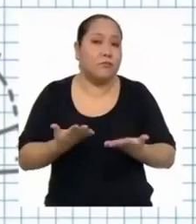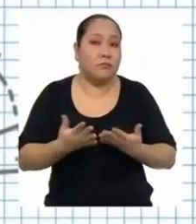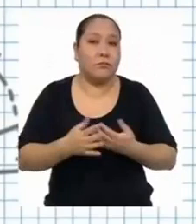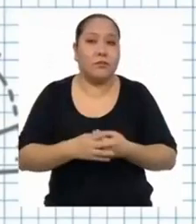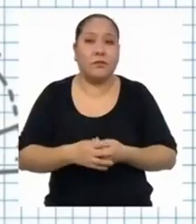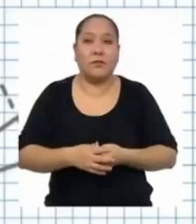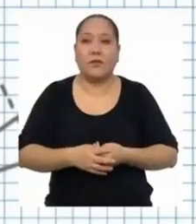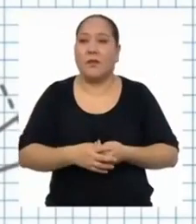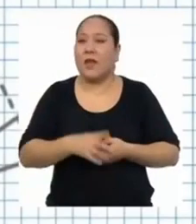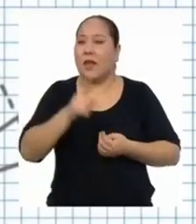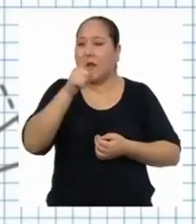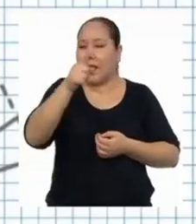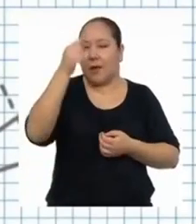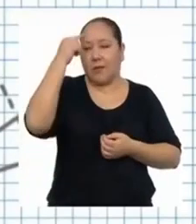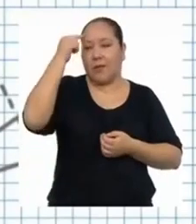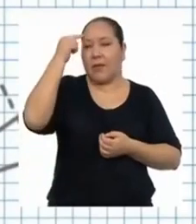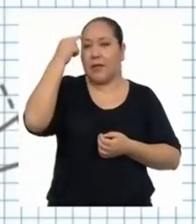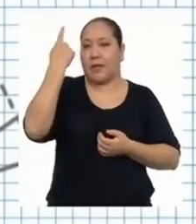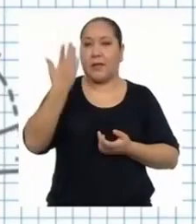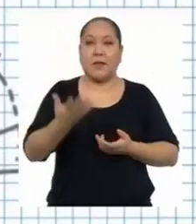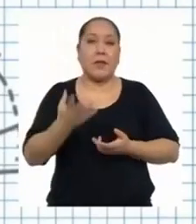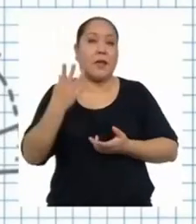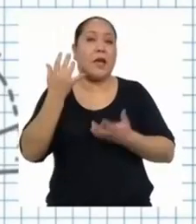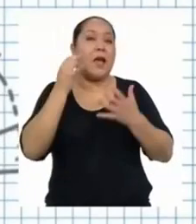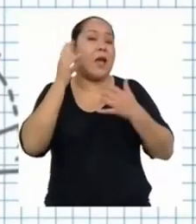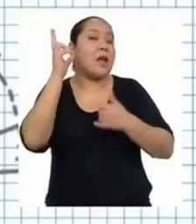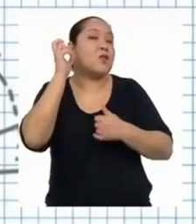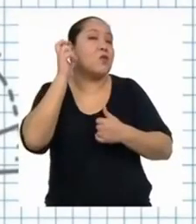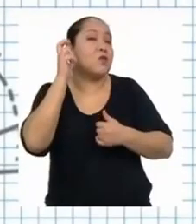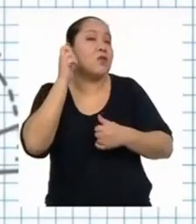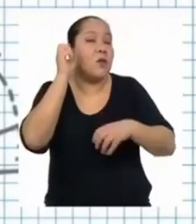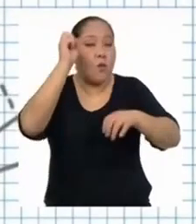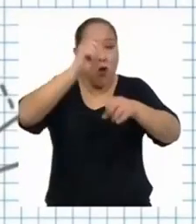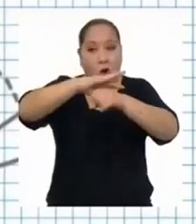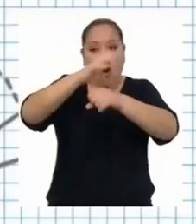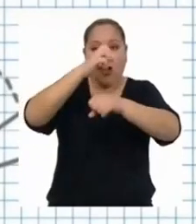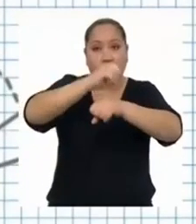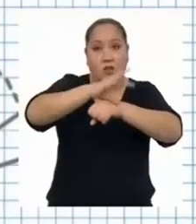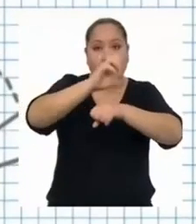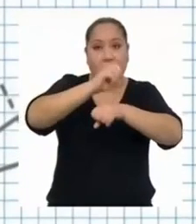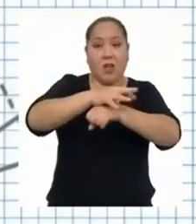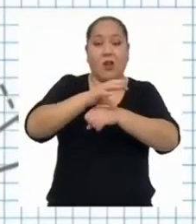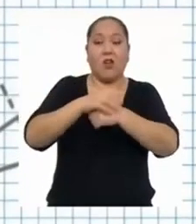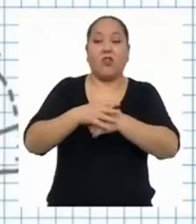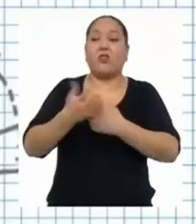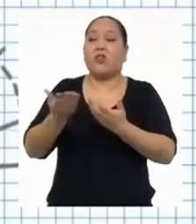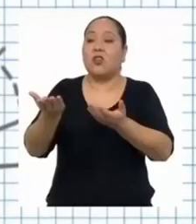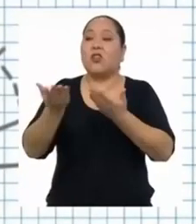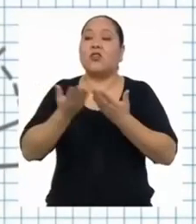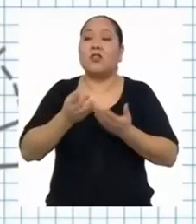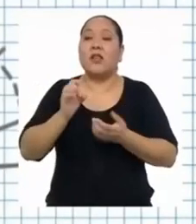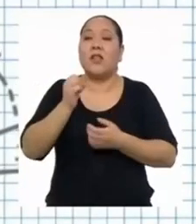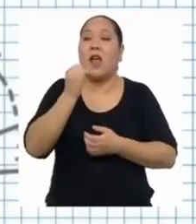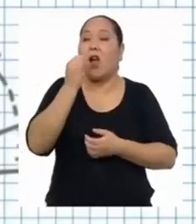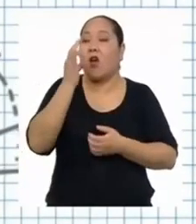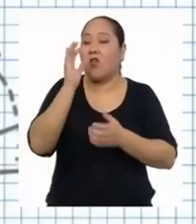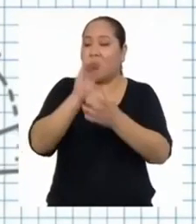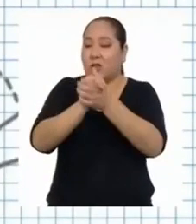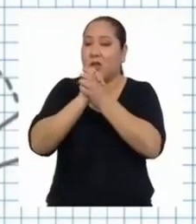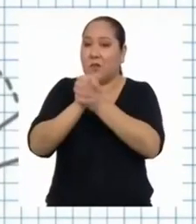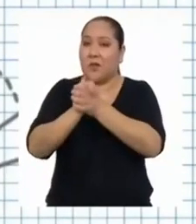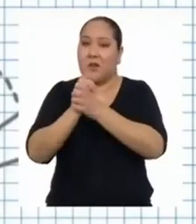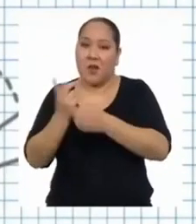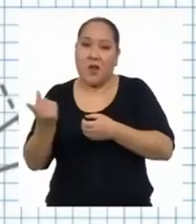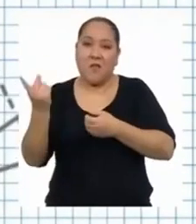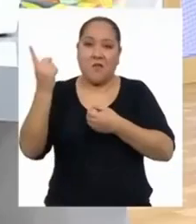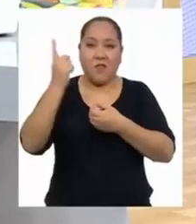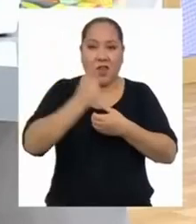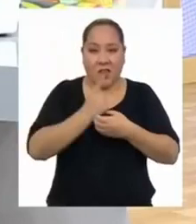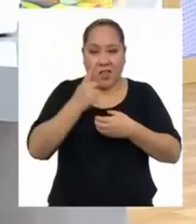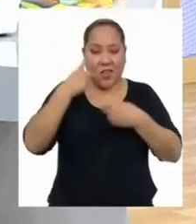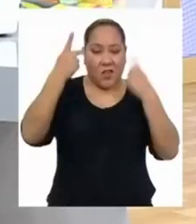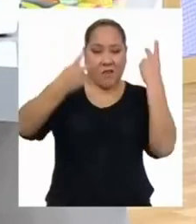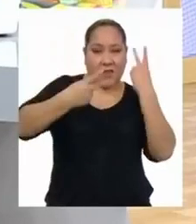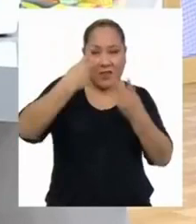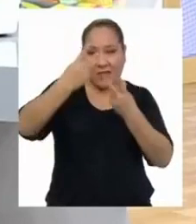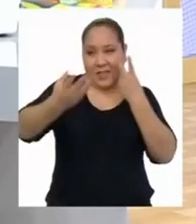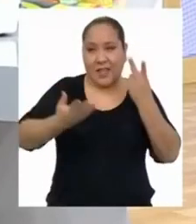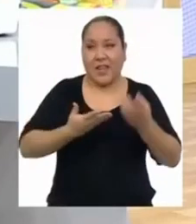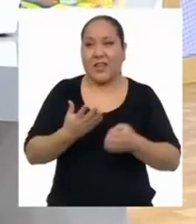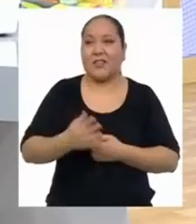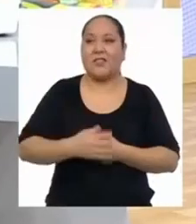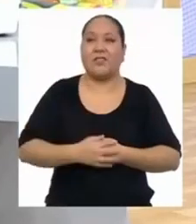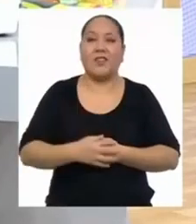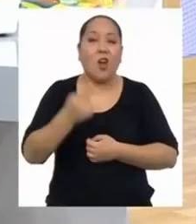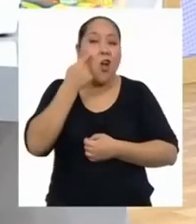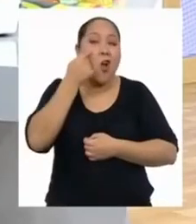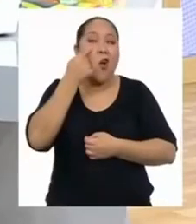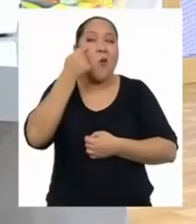les parece si escuchamos los consejos que nos traen un par de amigos que han venido a darnos una visita?